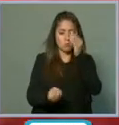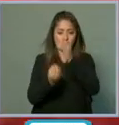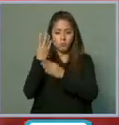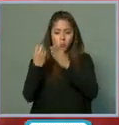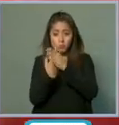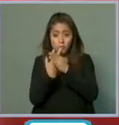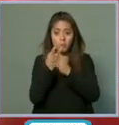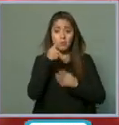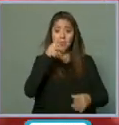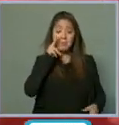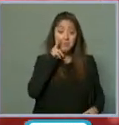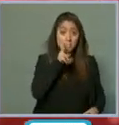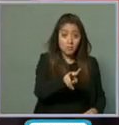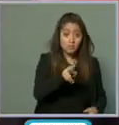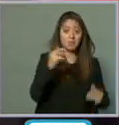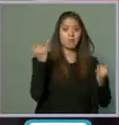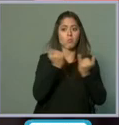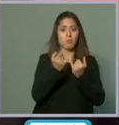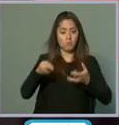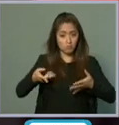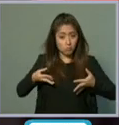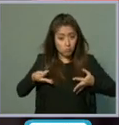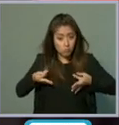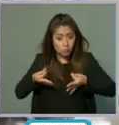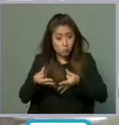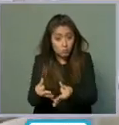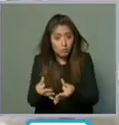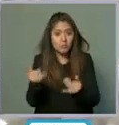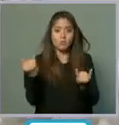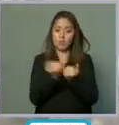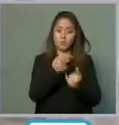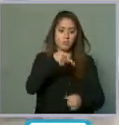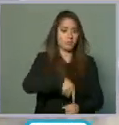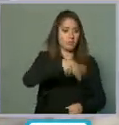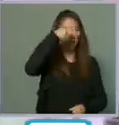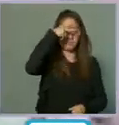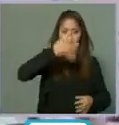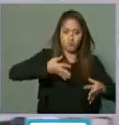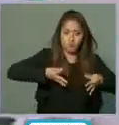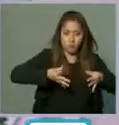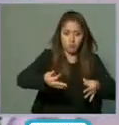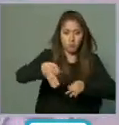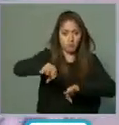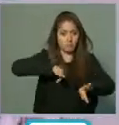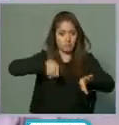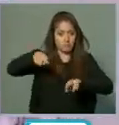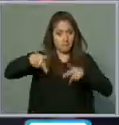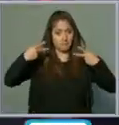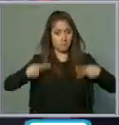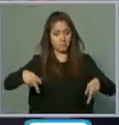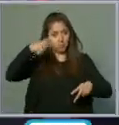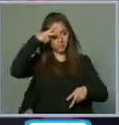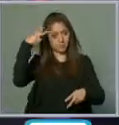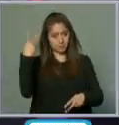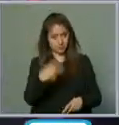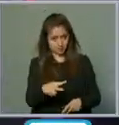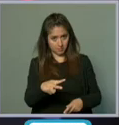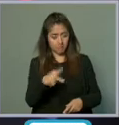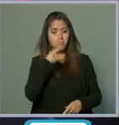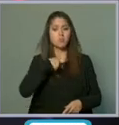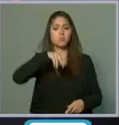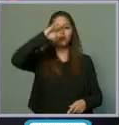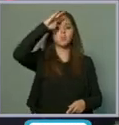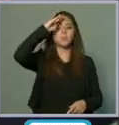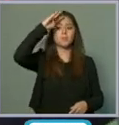ven que pueden mantener esa calidad que ellos necesitan con la mano de obra de México, y eso yo